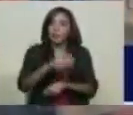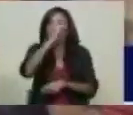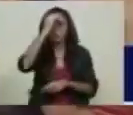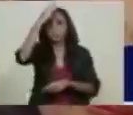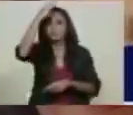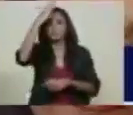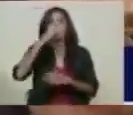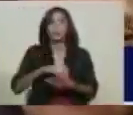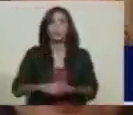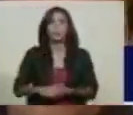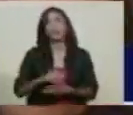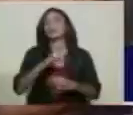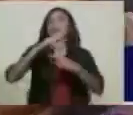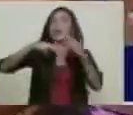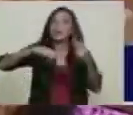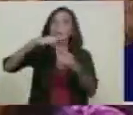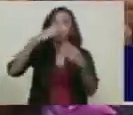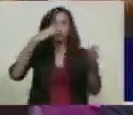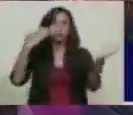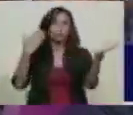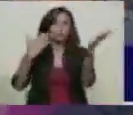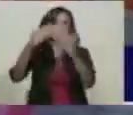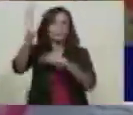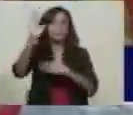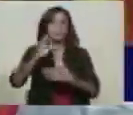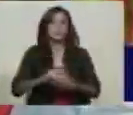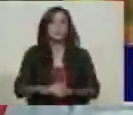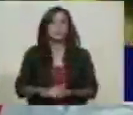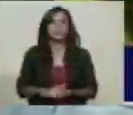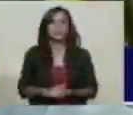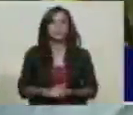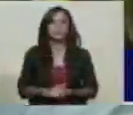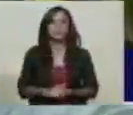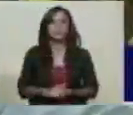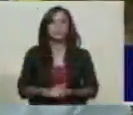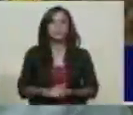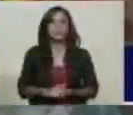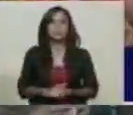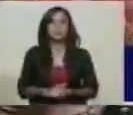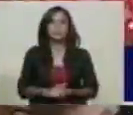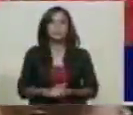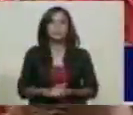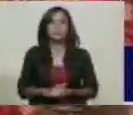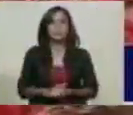la revolución tenga larga vida y largo aliento en el tiempo.